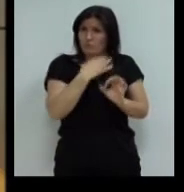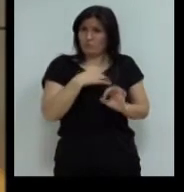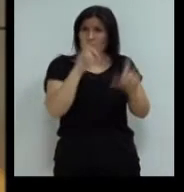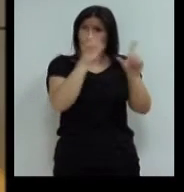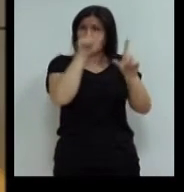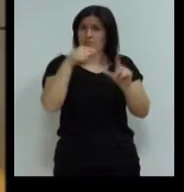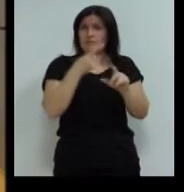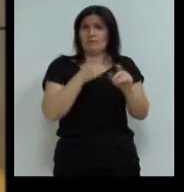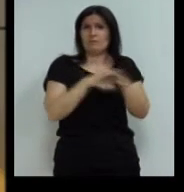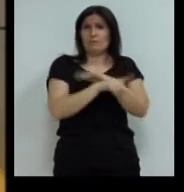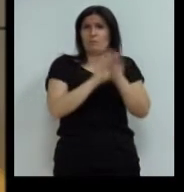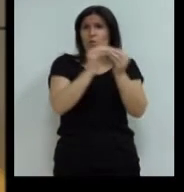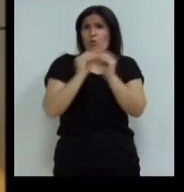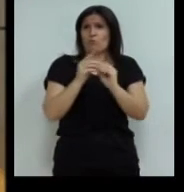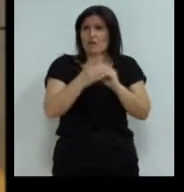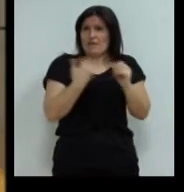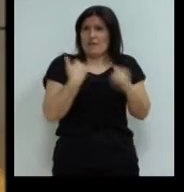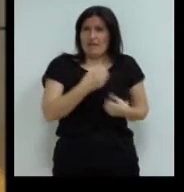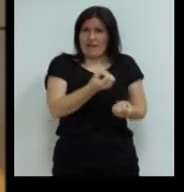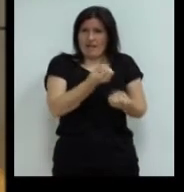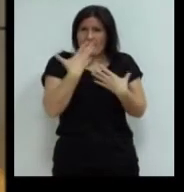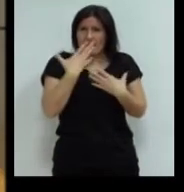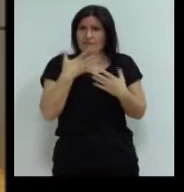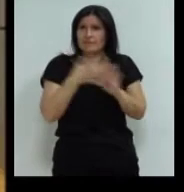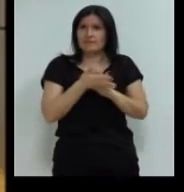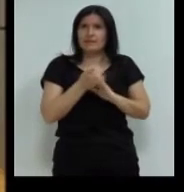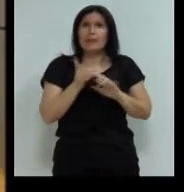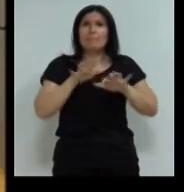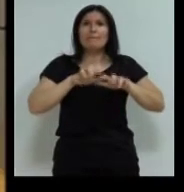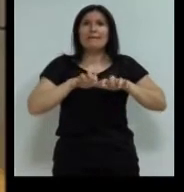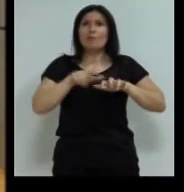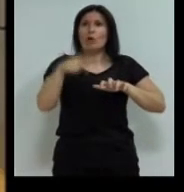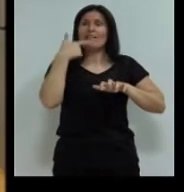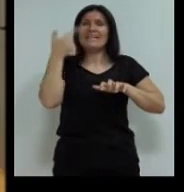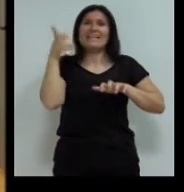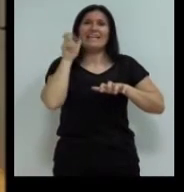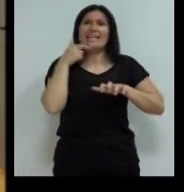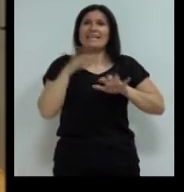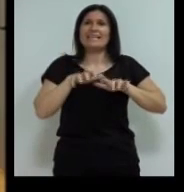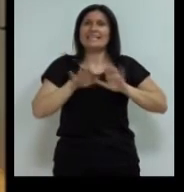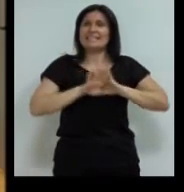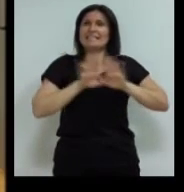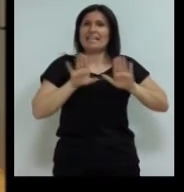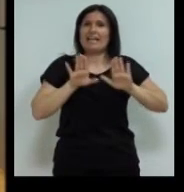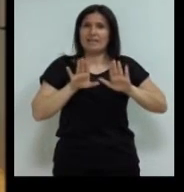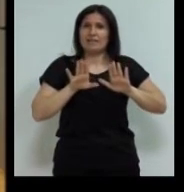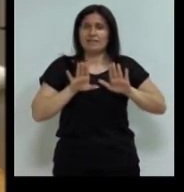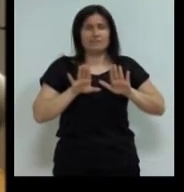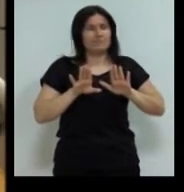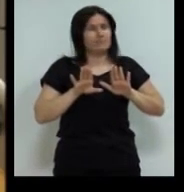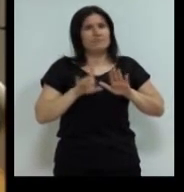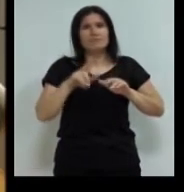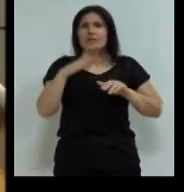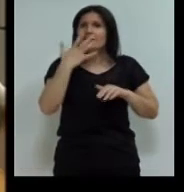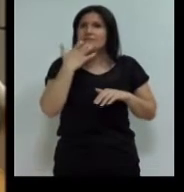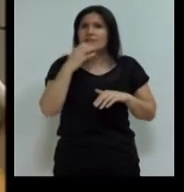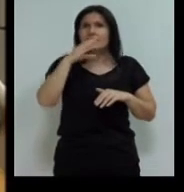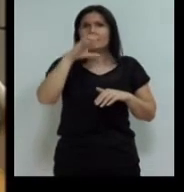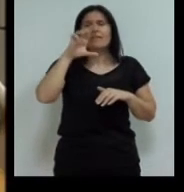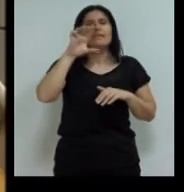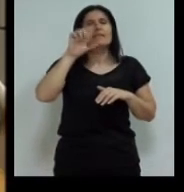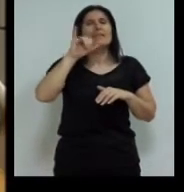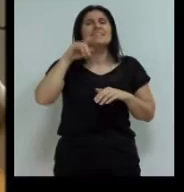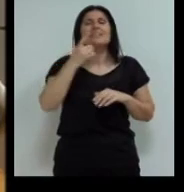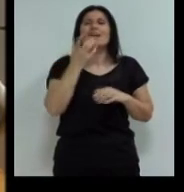creía que esto era una mecanografía, lo que se estaba diciendo. Mire, mientras no se meta también el CSIA en los procedimientos, en